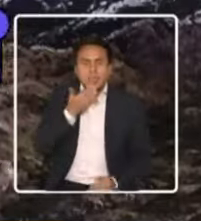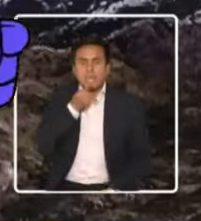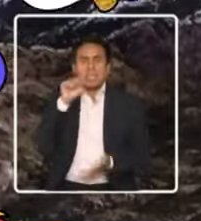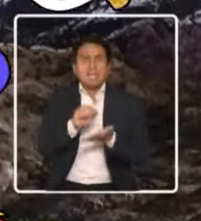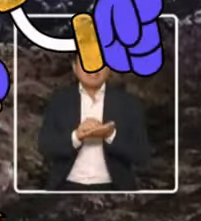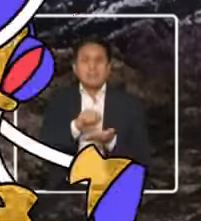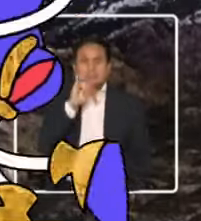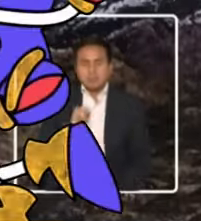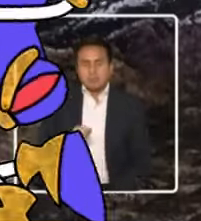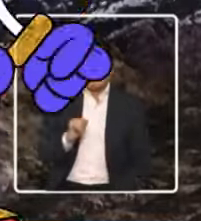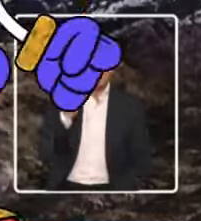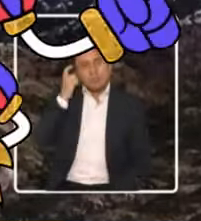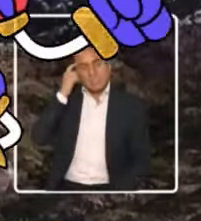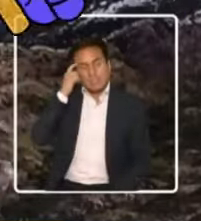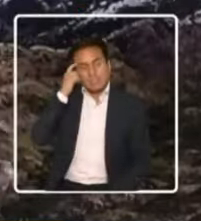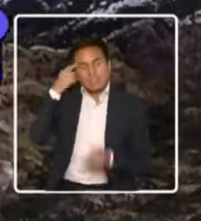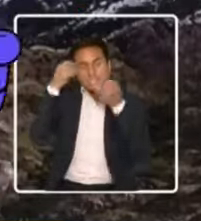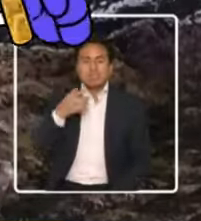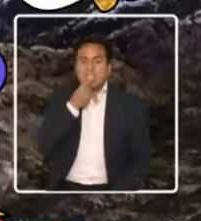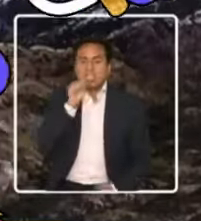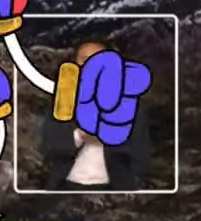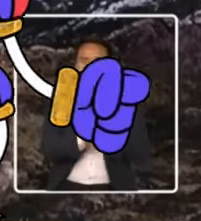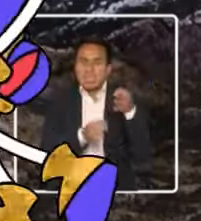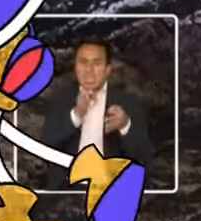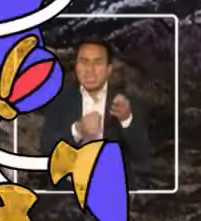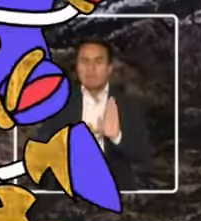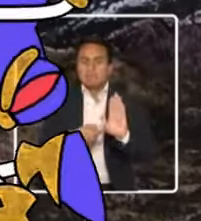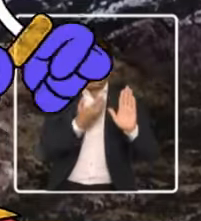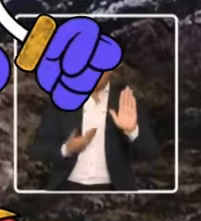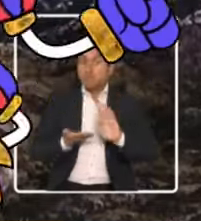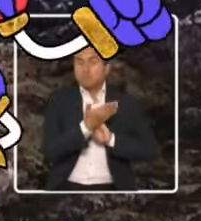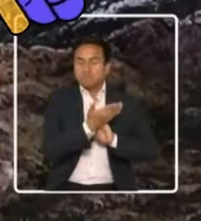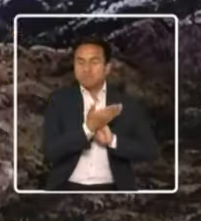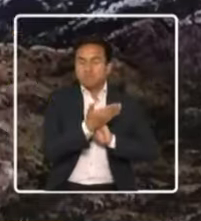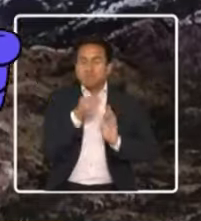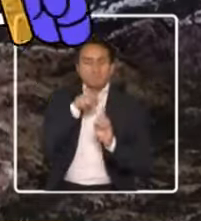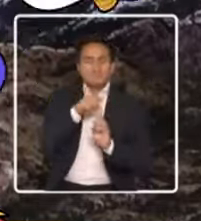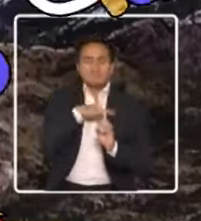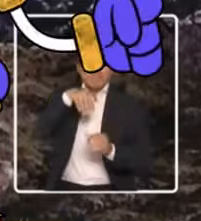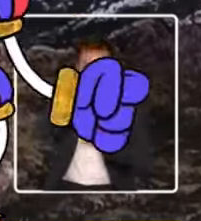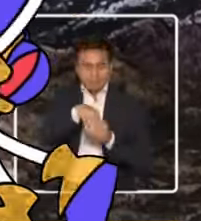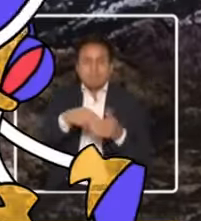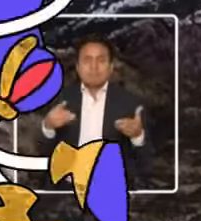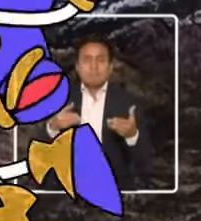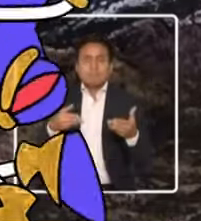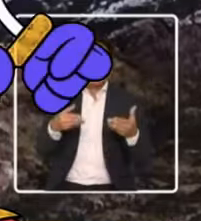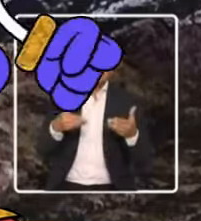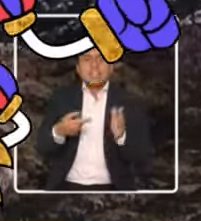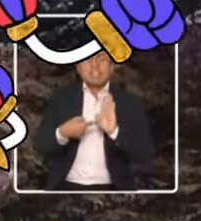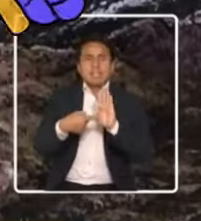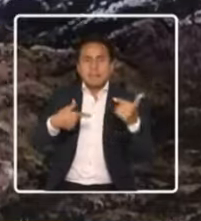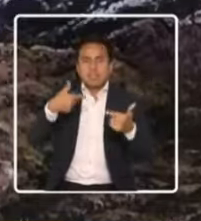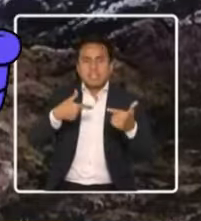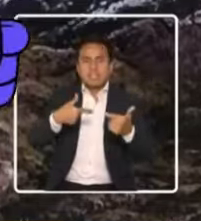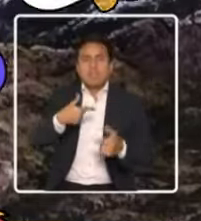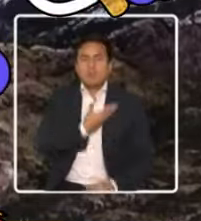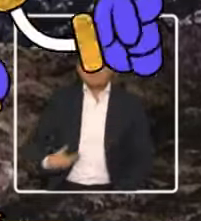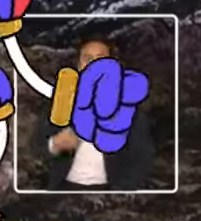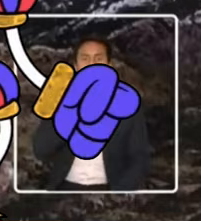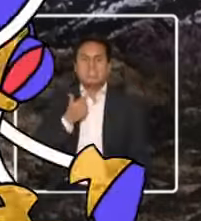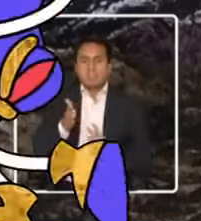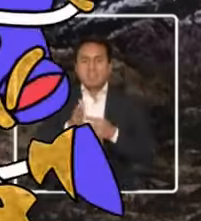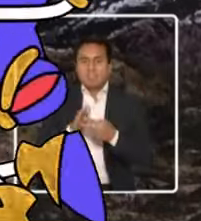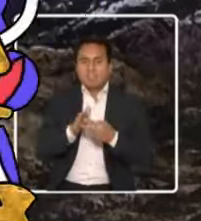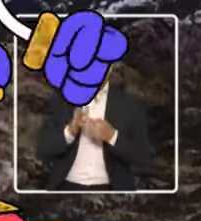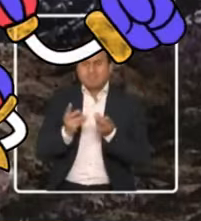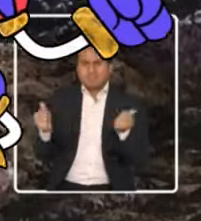decidido querellarse. Siempre nos parece que es una decisión muy impiedad que se presenta por parte del gobierno a través del Ministerio del Interior, uno, para dar una señal política de que al gobierno le interesa que